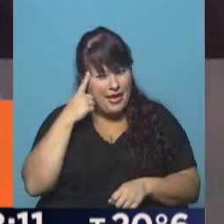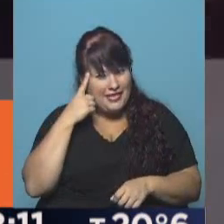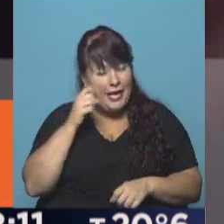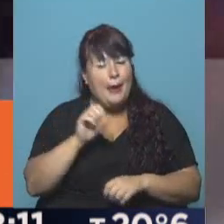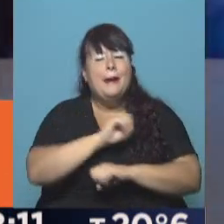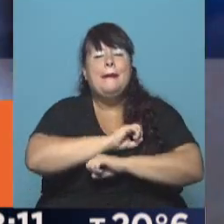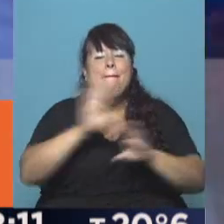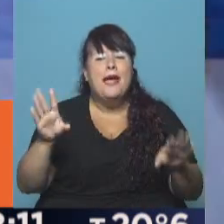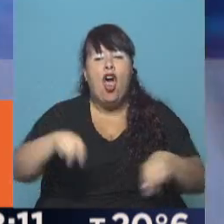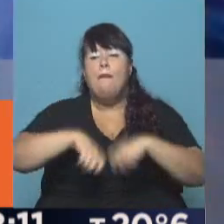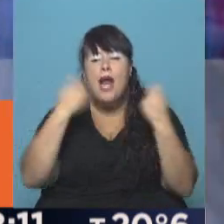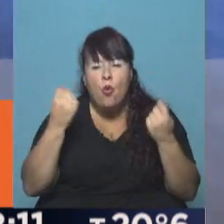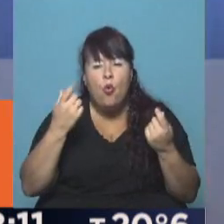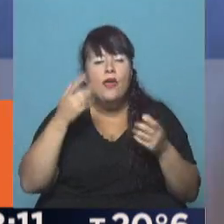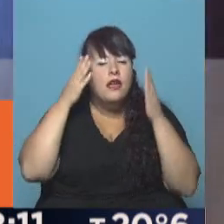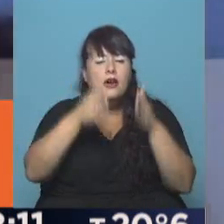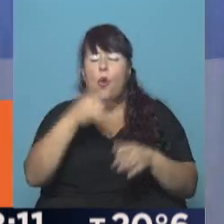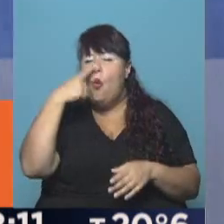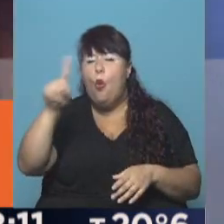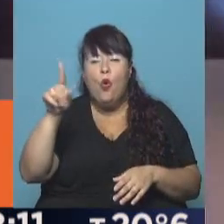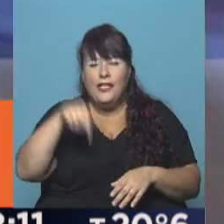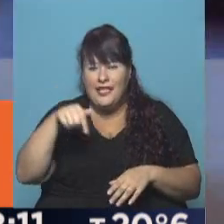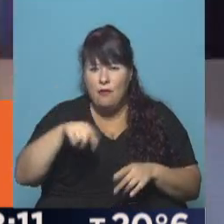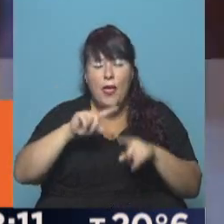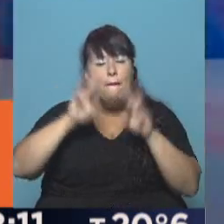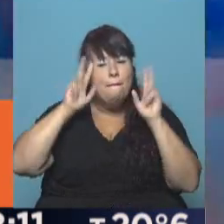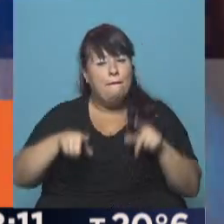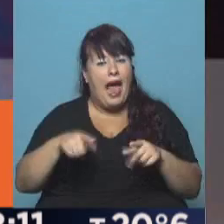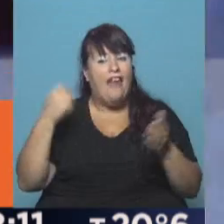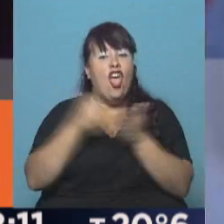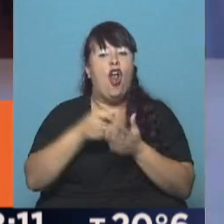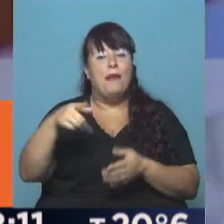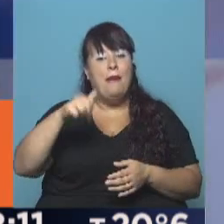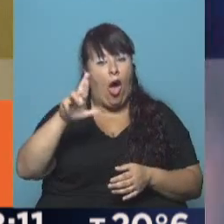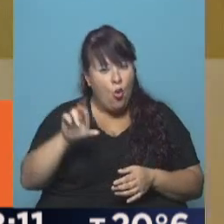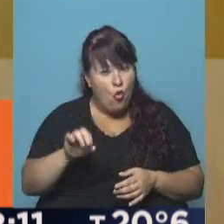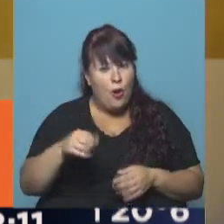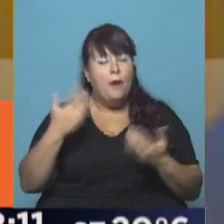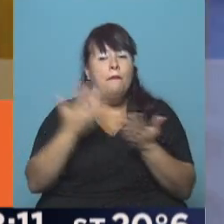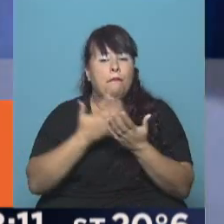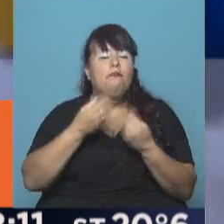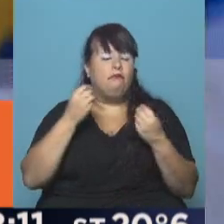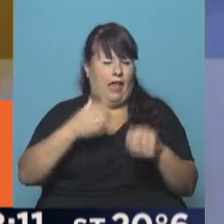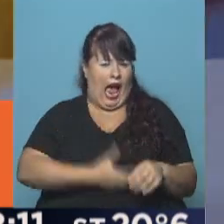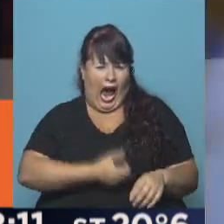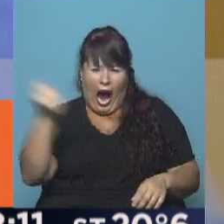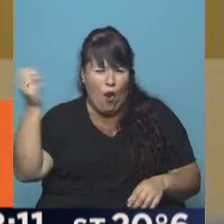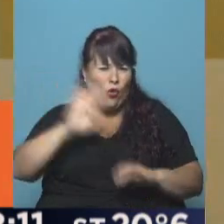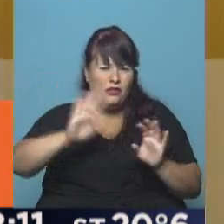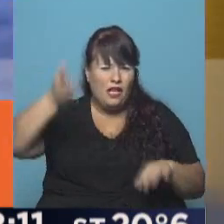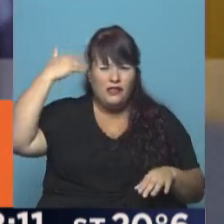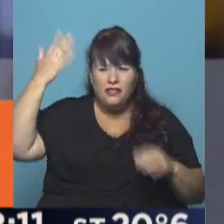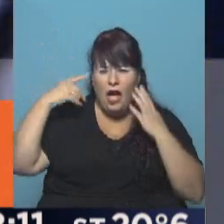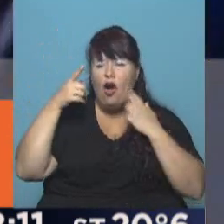peor perjudicado y el objetivo último de esta política de autogolpe maduro es el brutal ajuste que ya viene